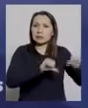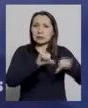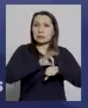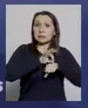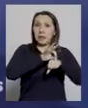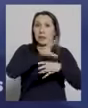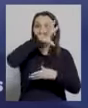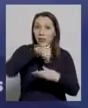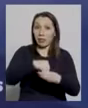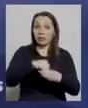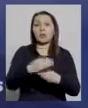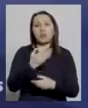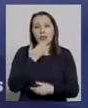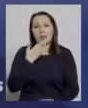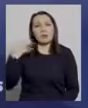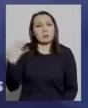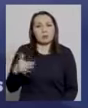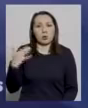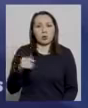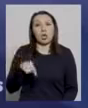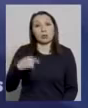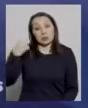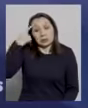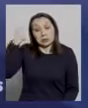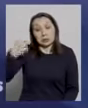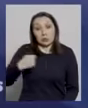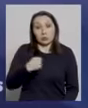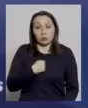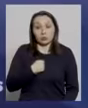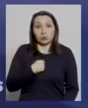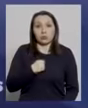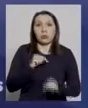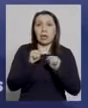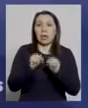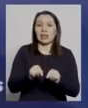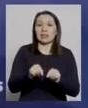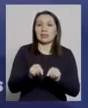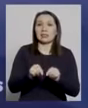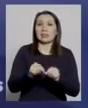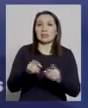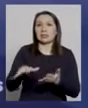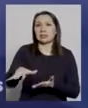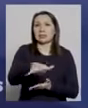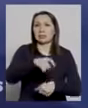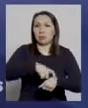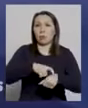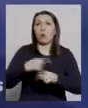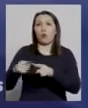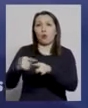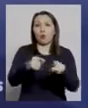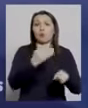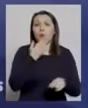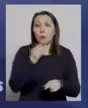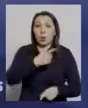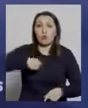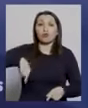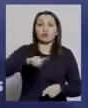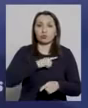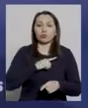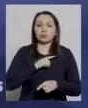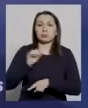la medicina también es fundamental, creo yo, en estas circunstancias y en otras también. Así que nosotros